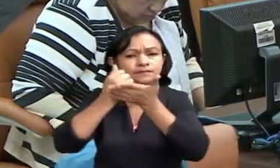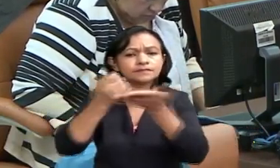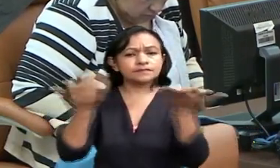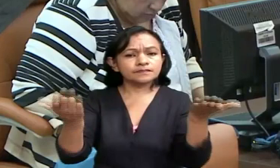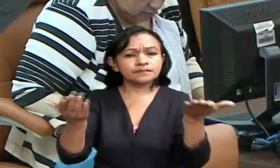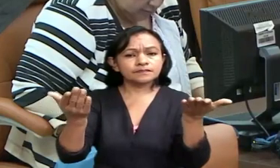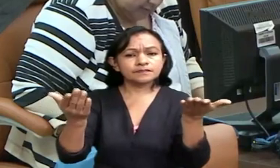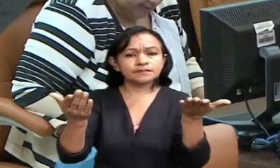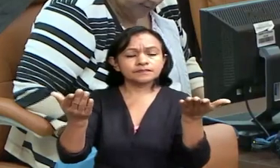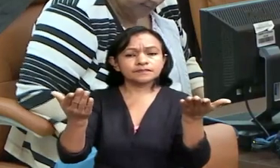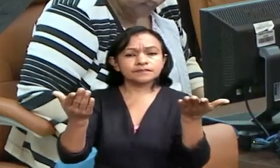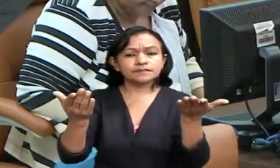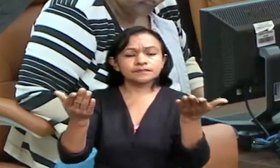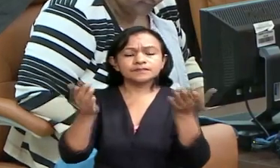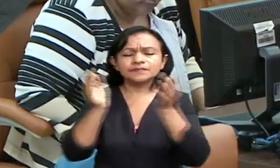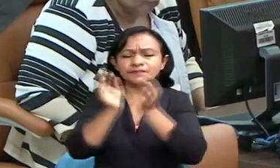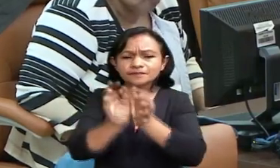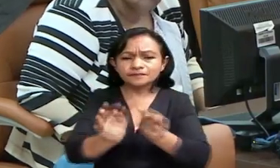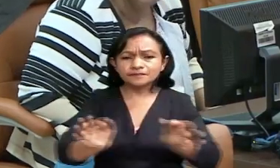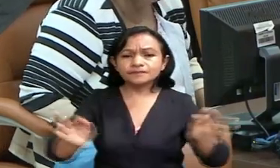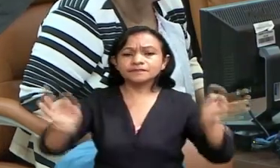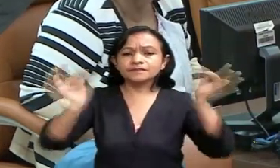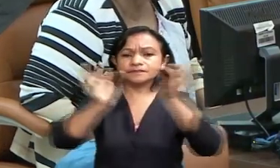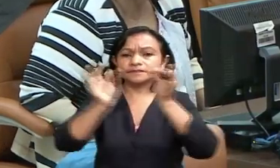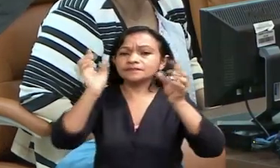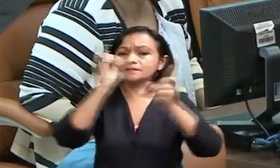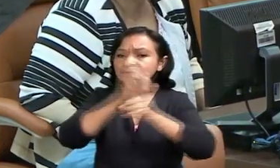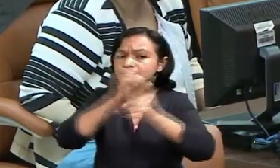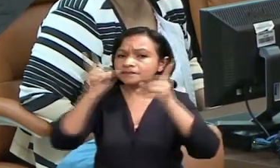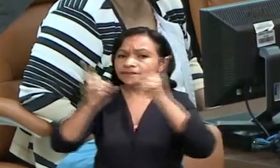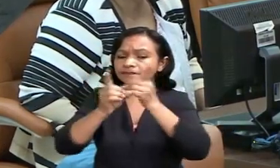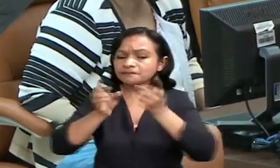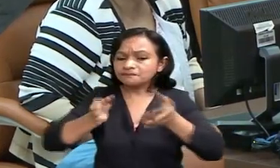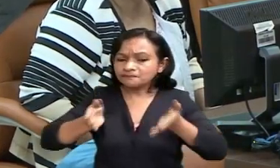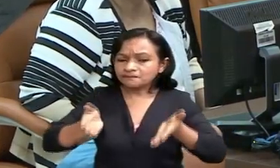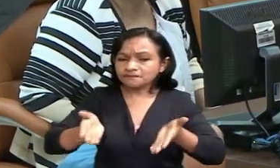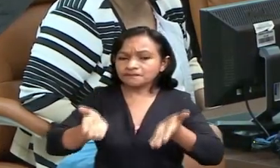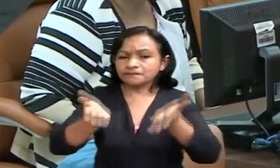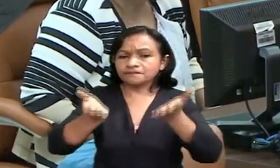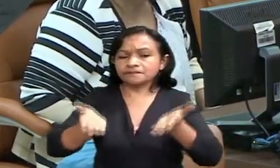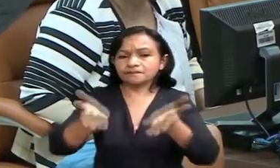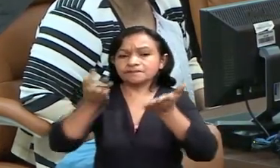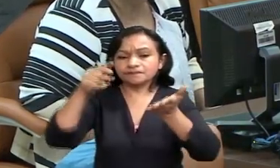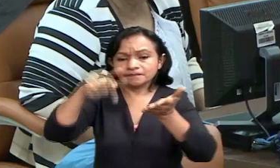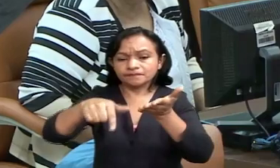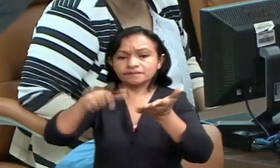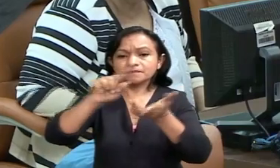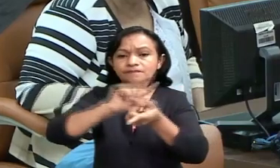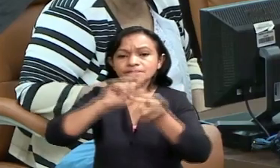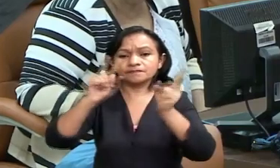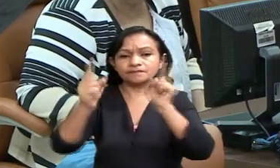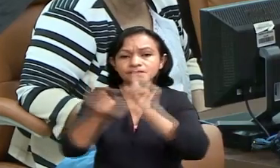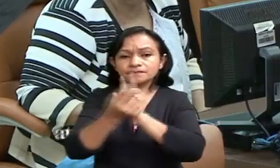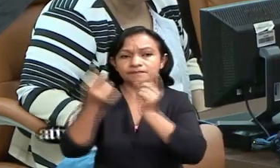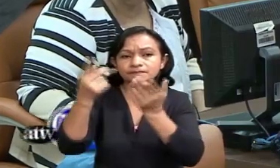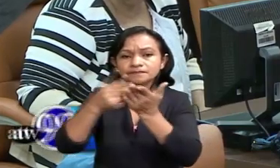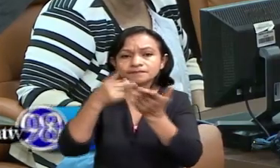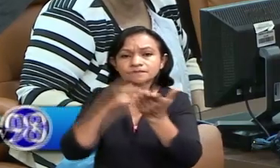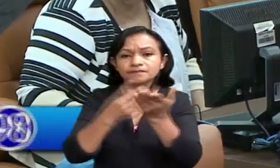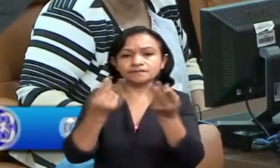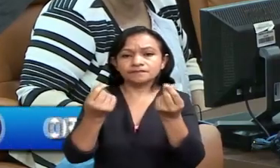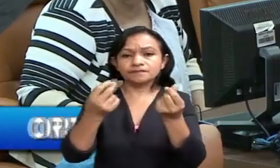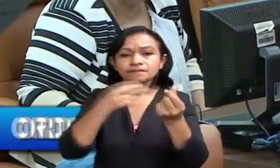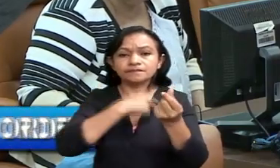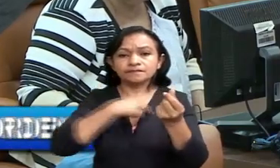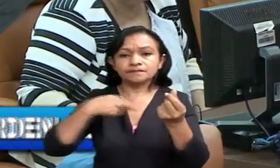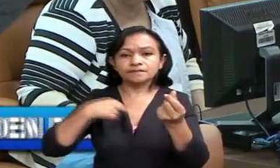que es imprescindible empujar esta reforma presupuestaria y que está